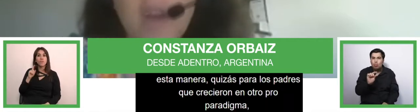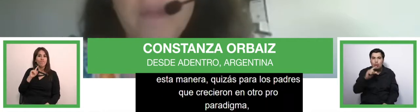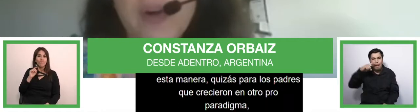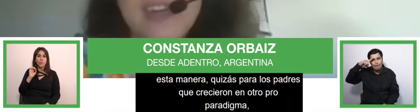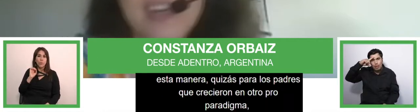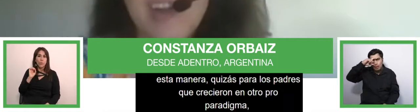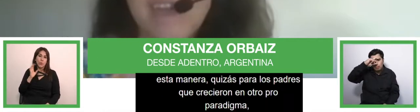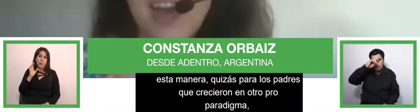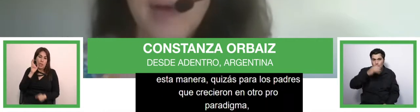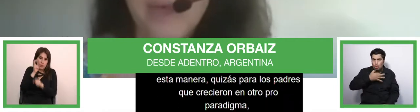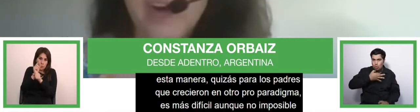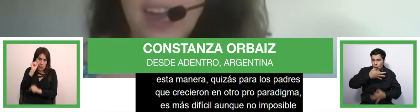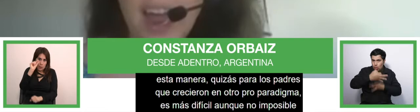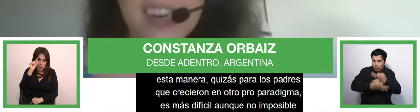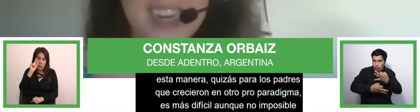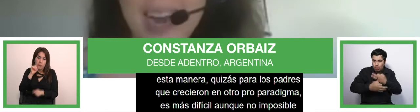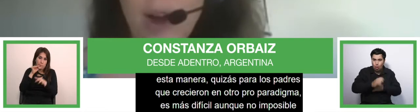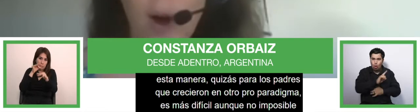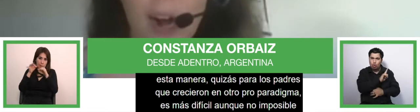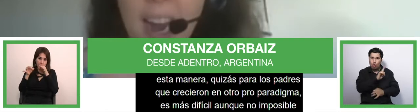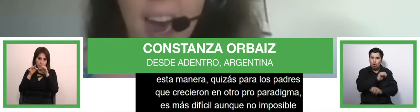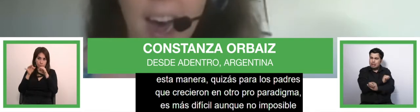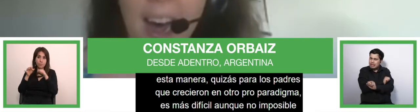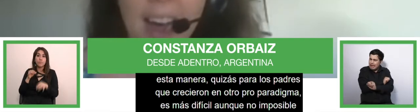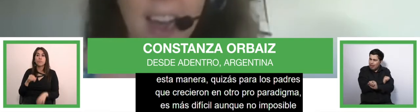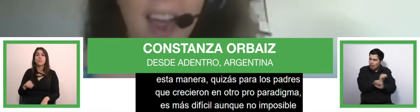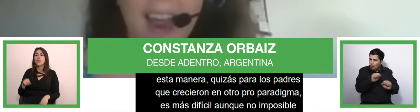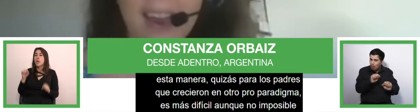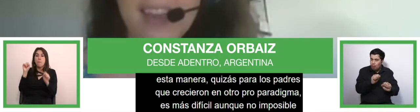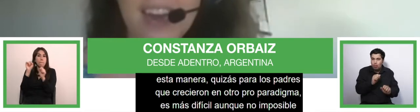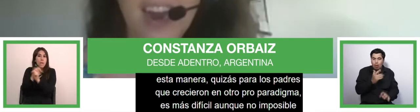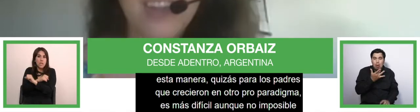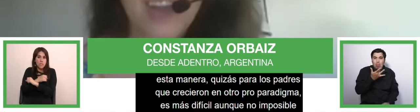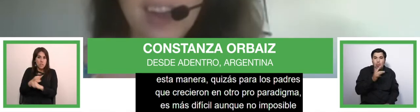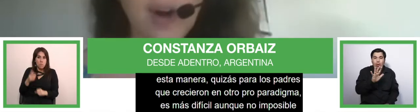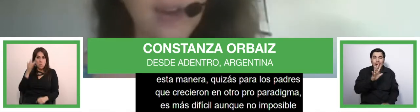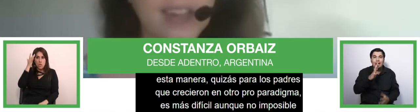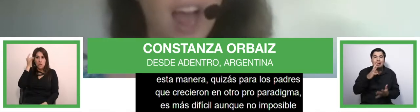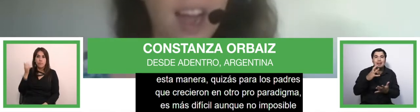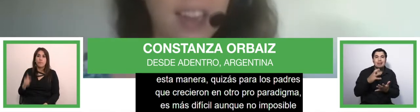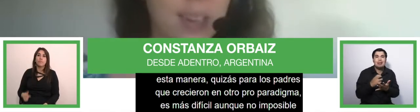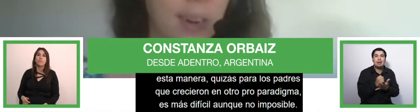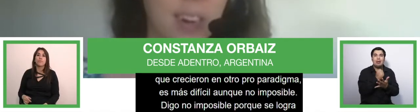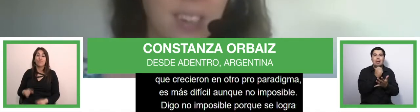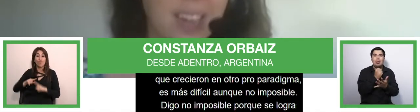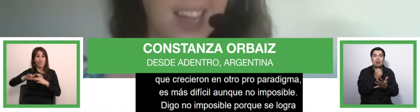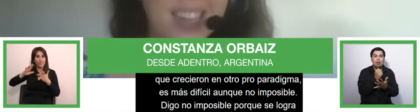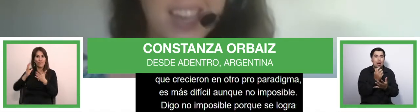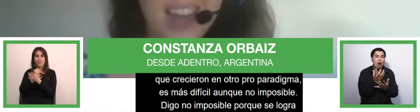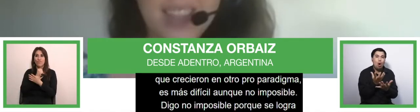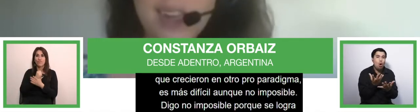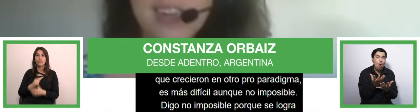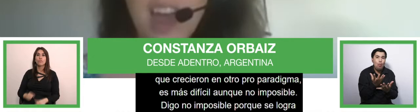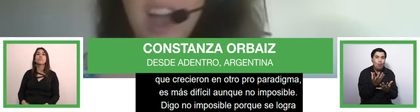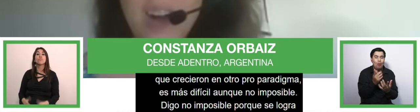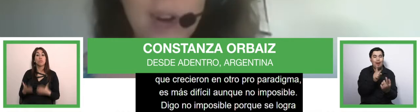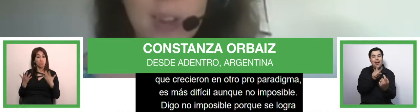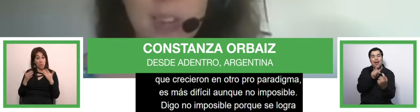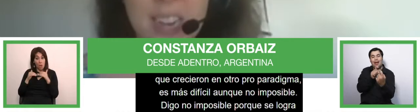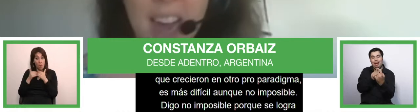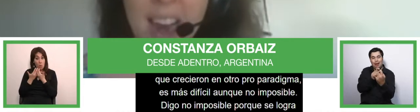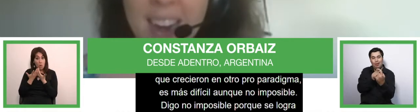Digo, no imposible porque se logra entrando en contacto,